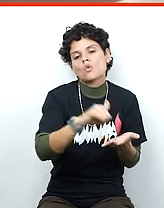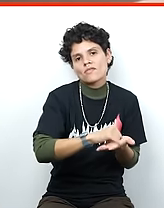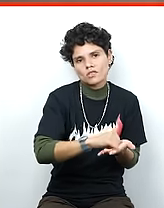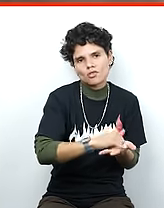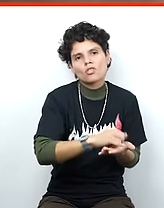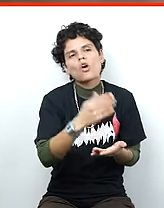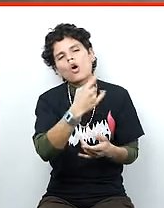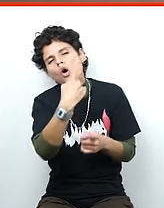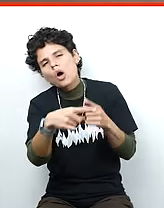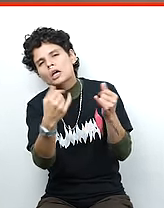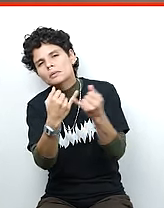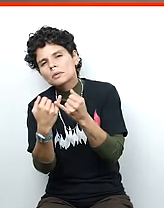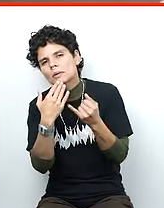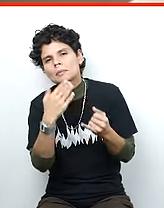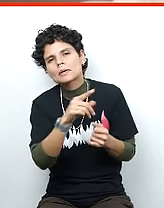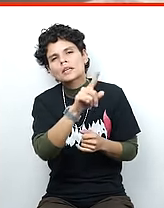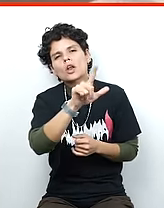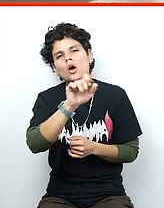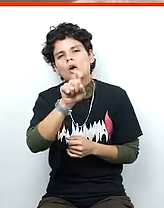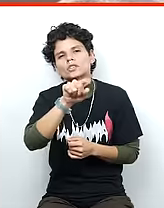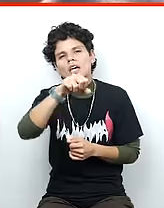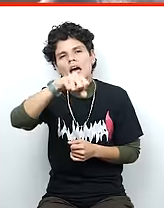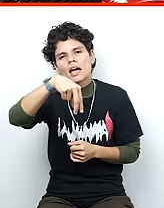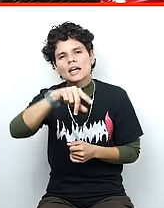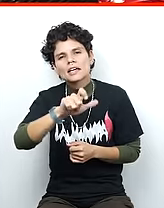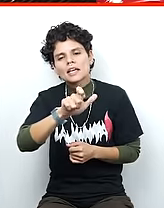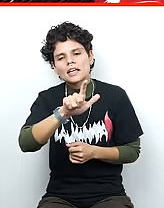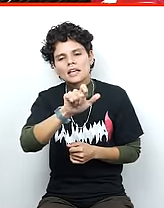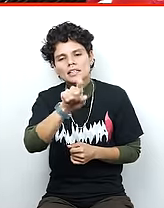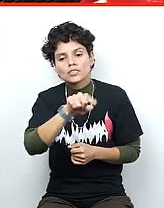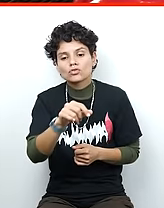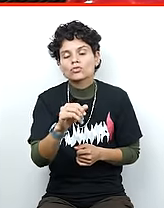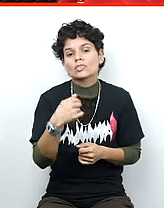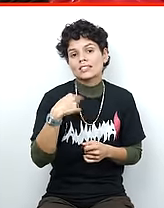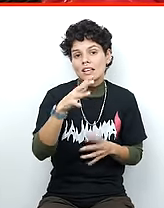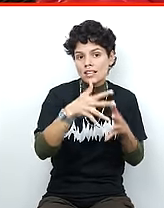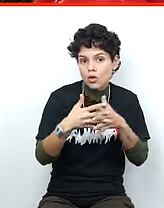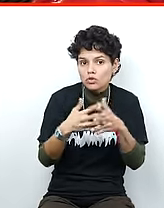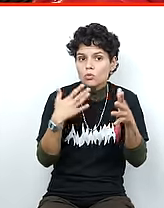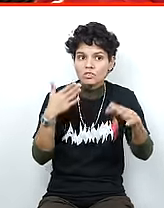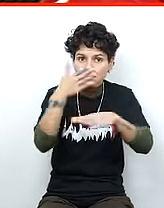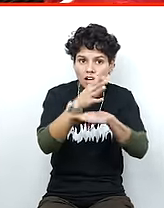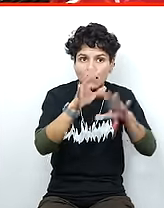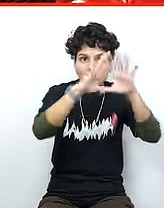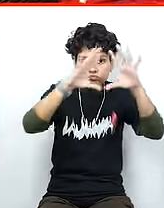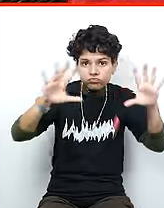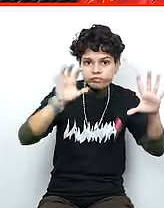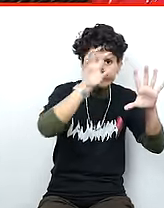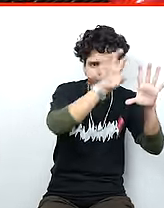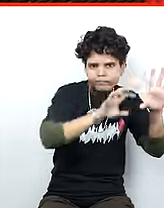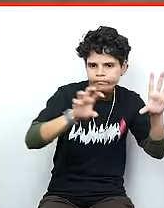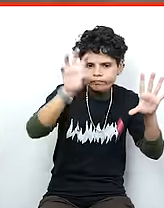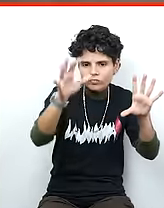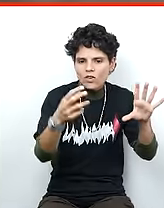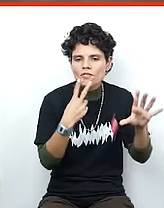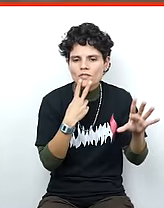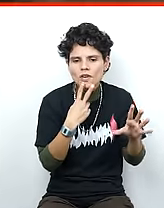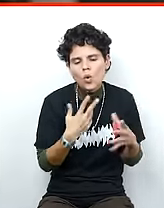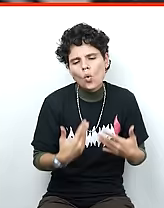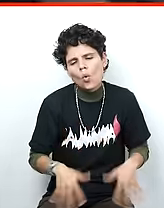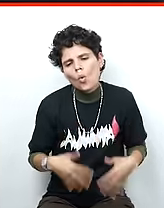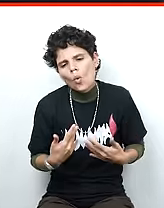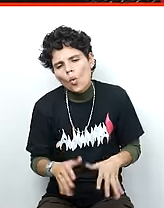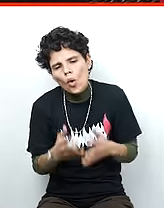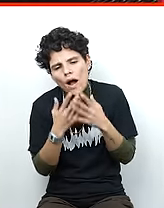pues sí, me quedé con mi hermano y después cuando ya mi hermano se fue, yo me fui para allá. Y allá viví, yo viví en varios estados en Estados Unidos. En Nueva York viví como... Padre. ¡Oh, me